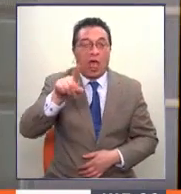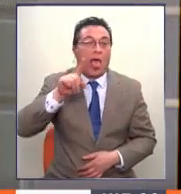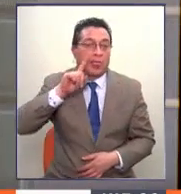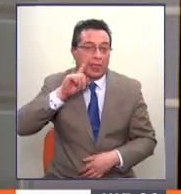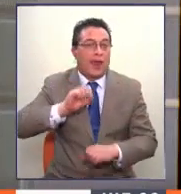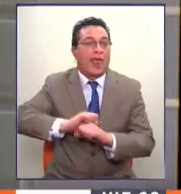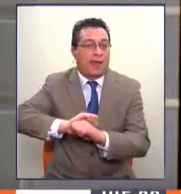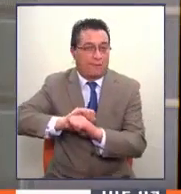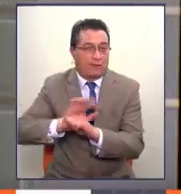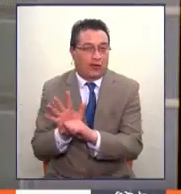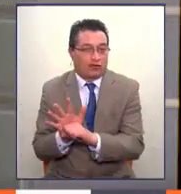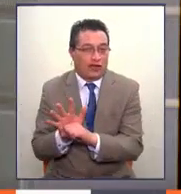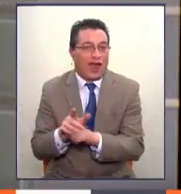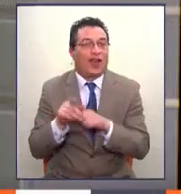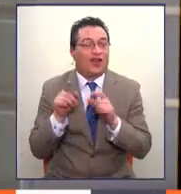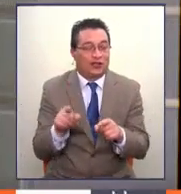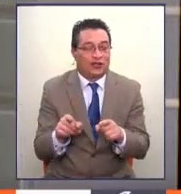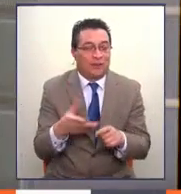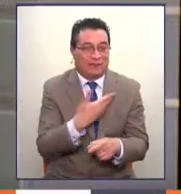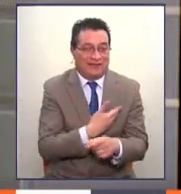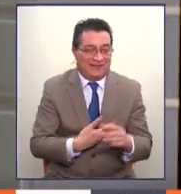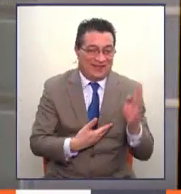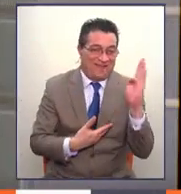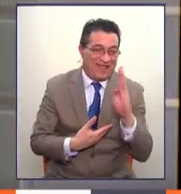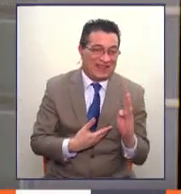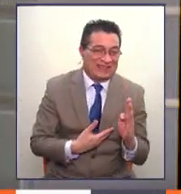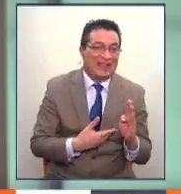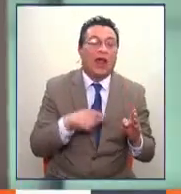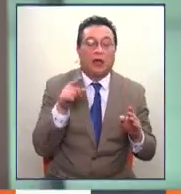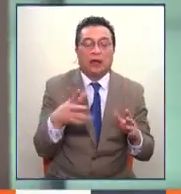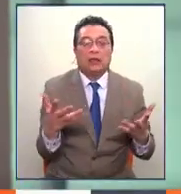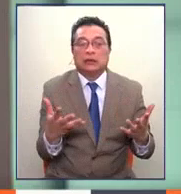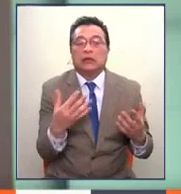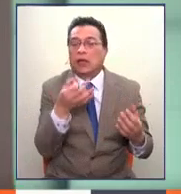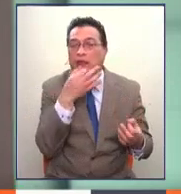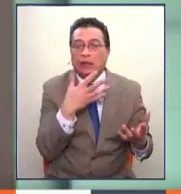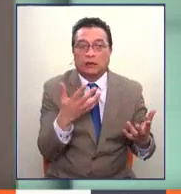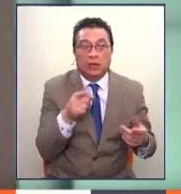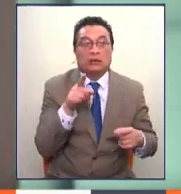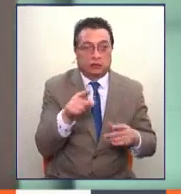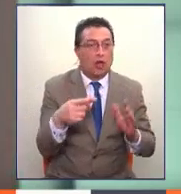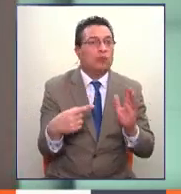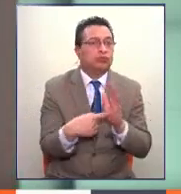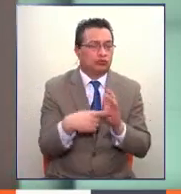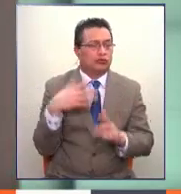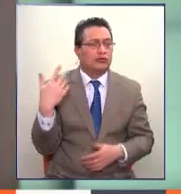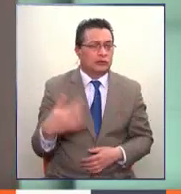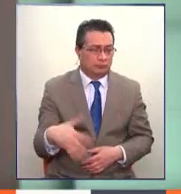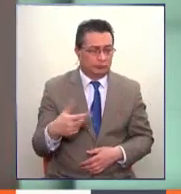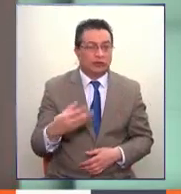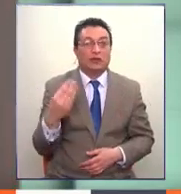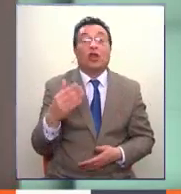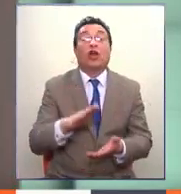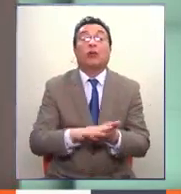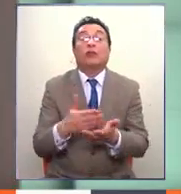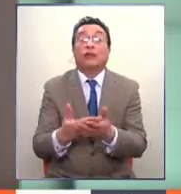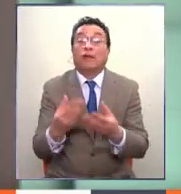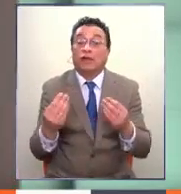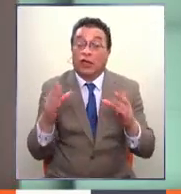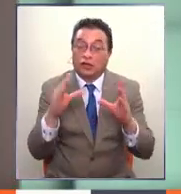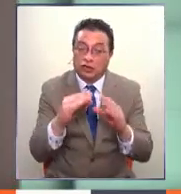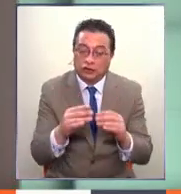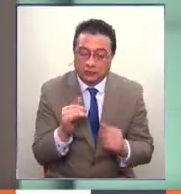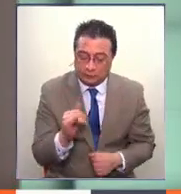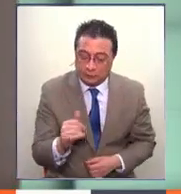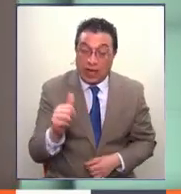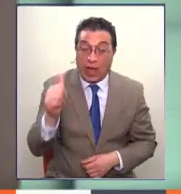COVID-19, cómo se enfrentó a los periodistas y sobre todo con qué se está tratando. Claro, ahí hay un punto importante, cómo están, muy buenas noches, porque ayer todos